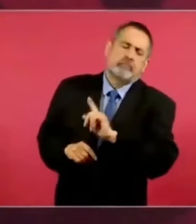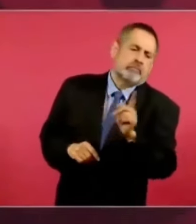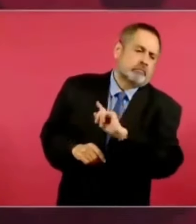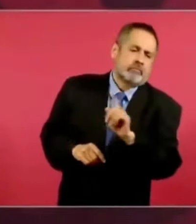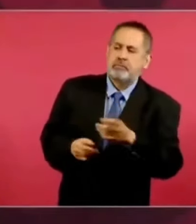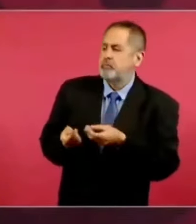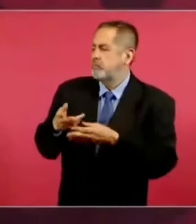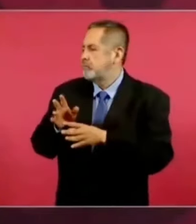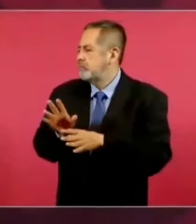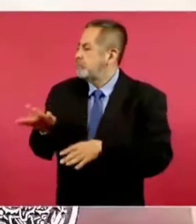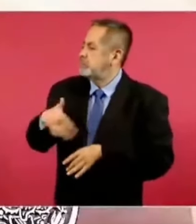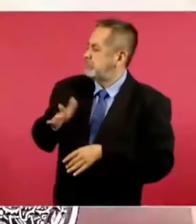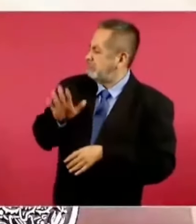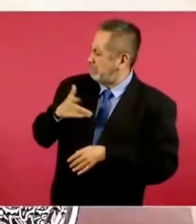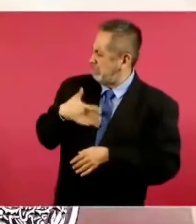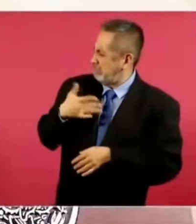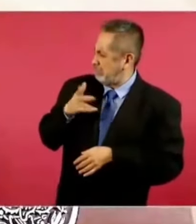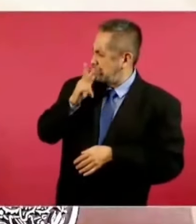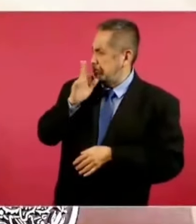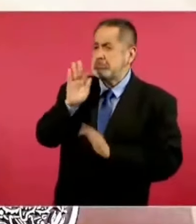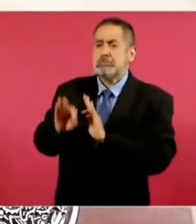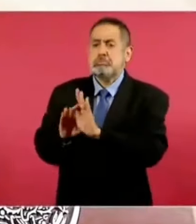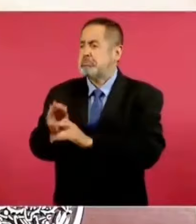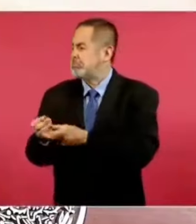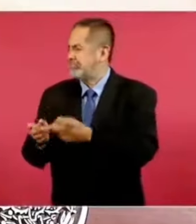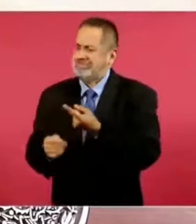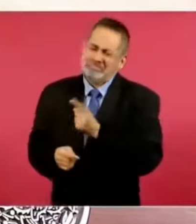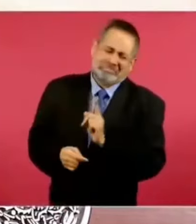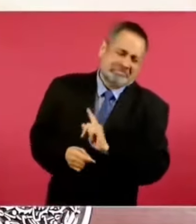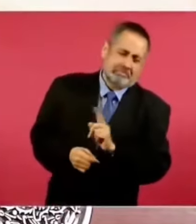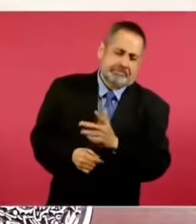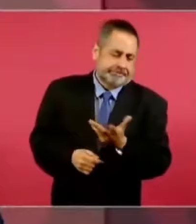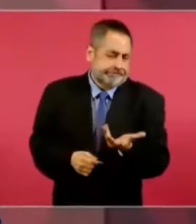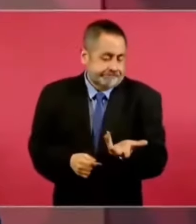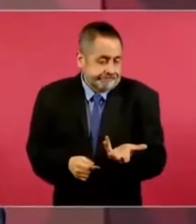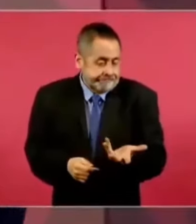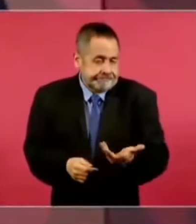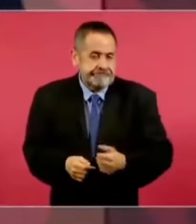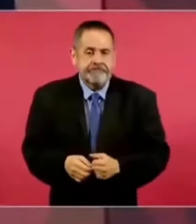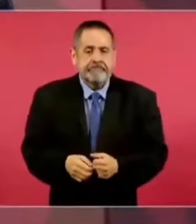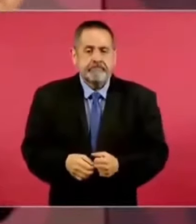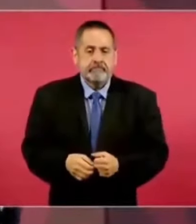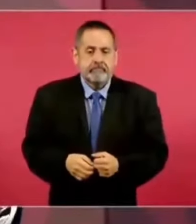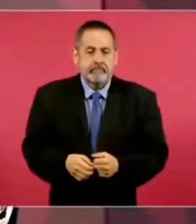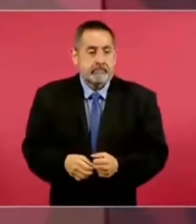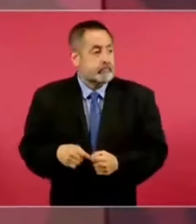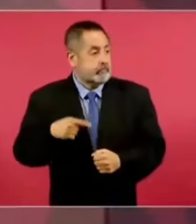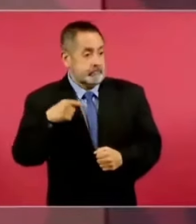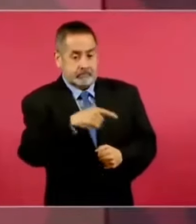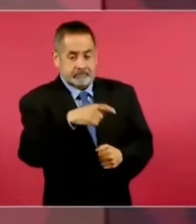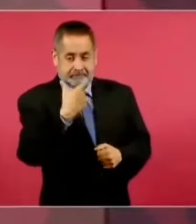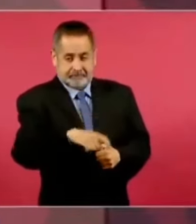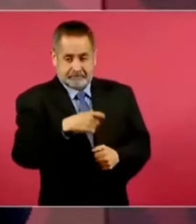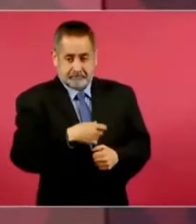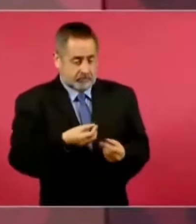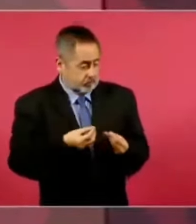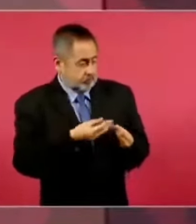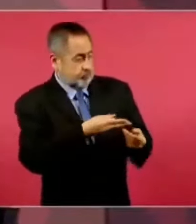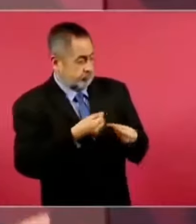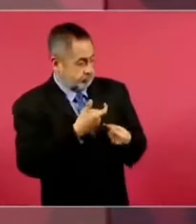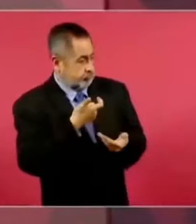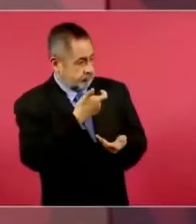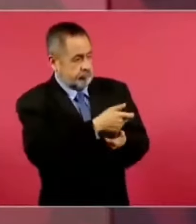paternalismo, populismo. Y lo que se le da a los de arriba, ellos le